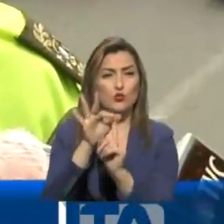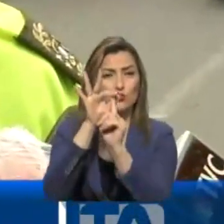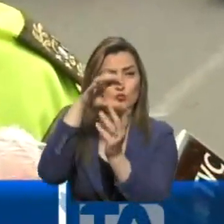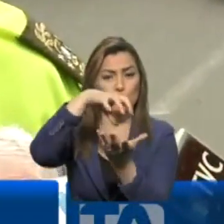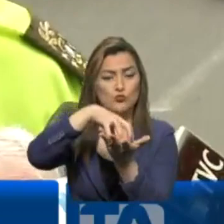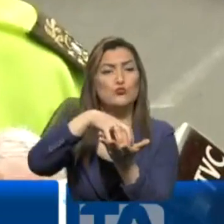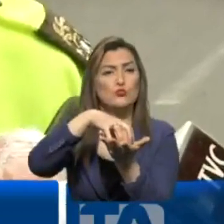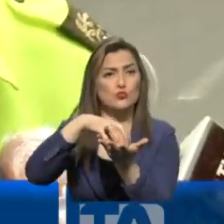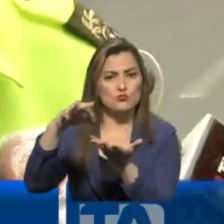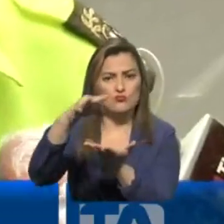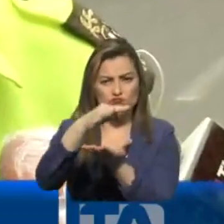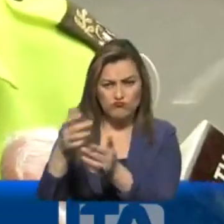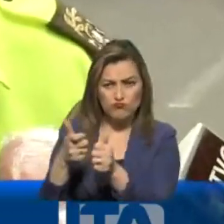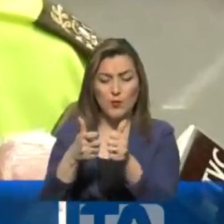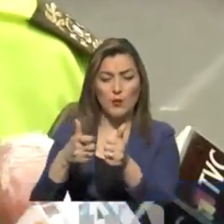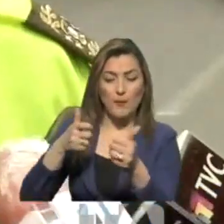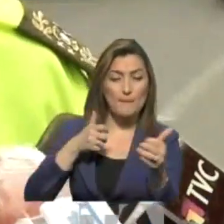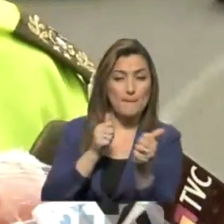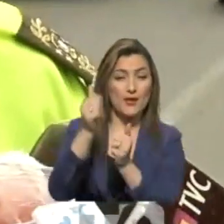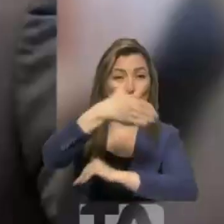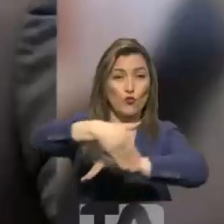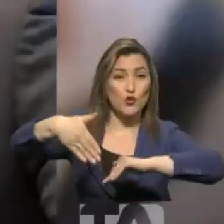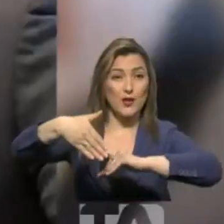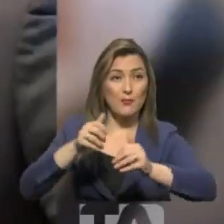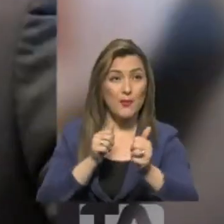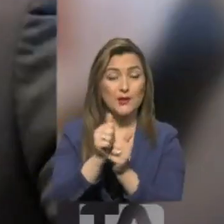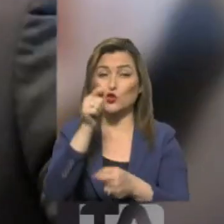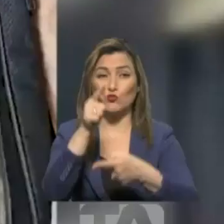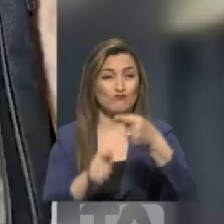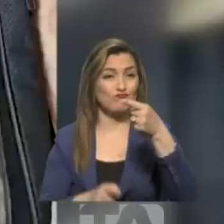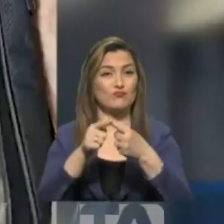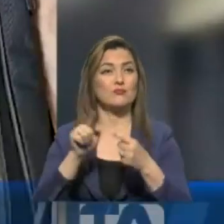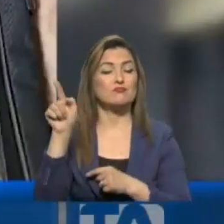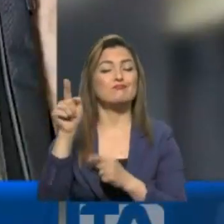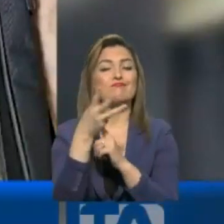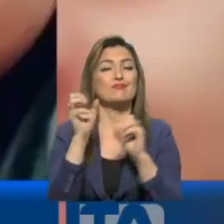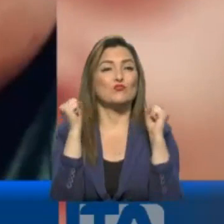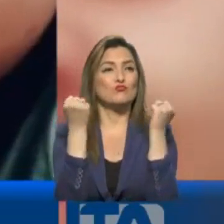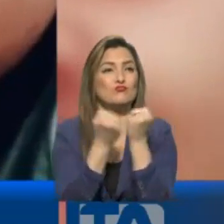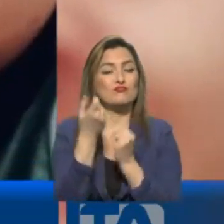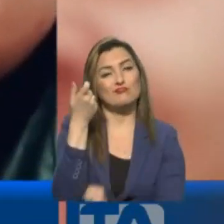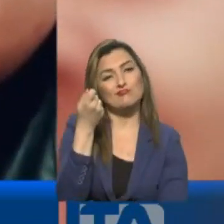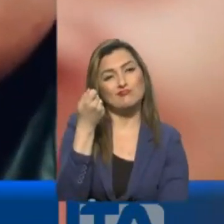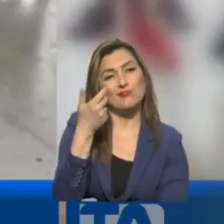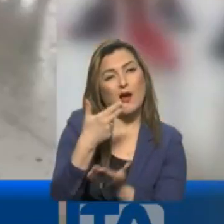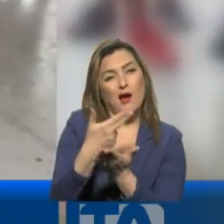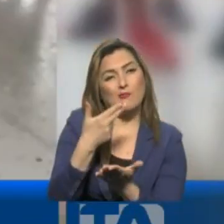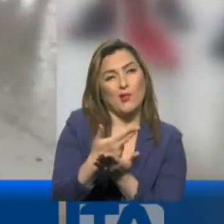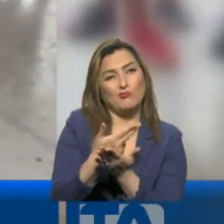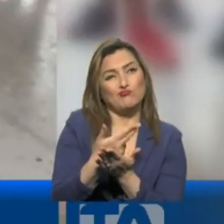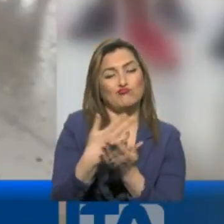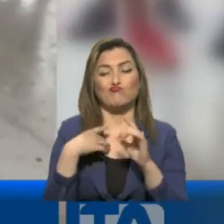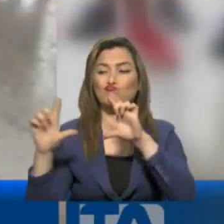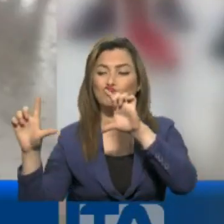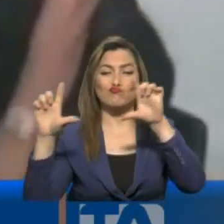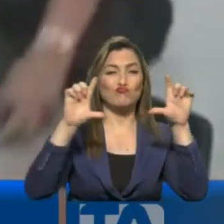provincias colindantes a fin de cerrar los pasos a frontera provincial. Salcedo, que alardeaba en redes sociales del dinero y armas que tenía, fue